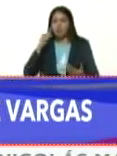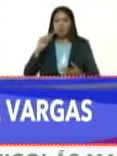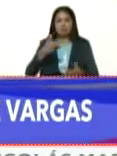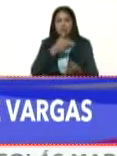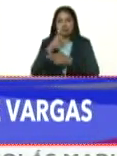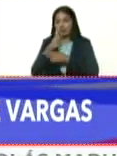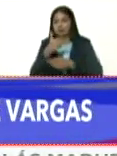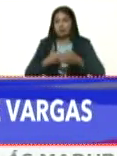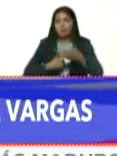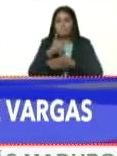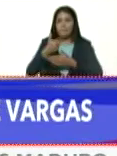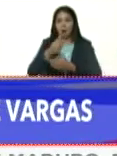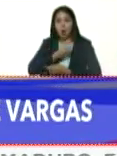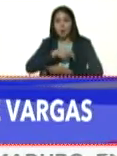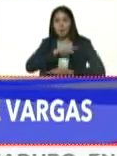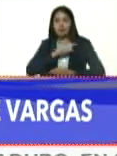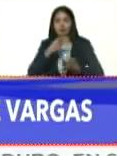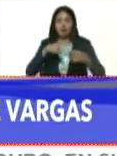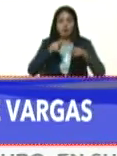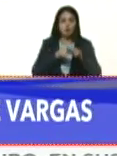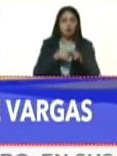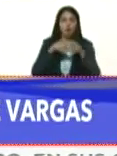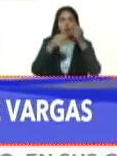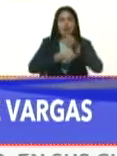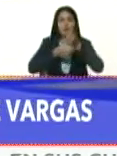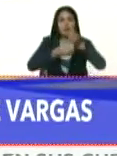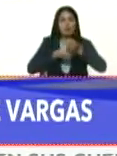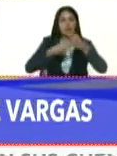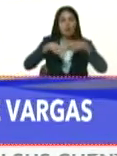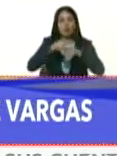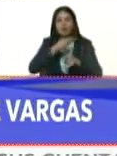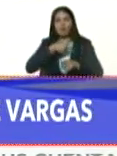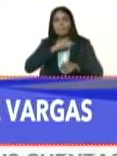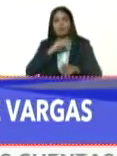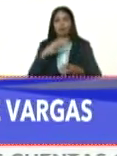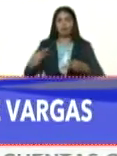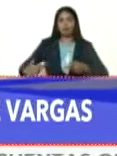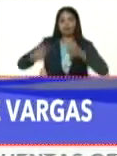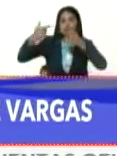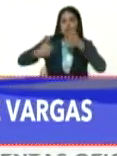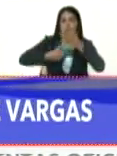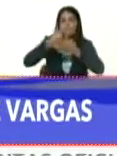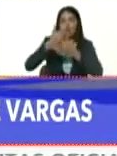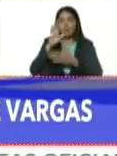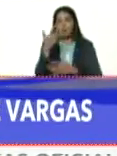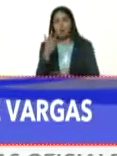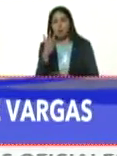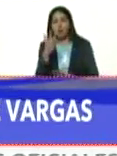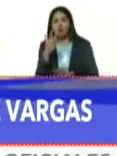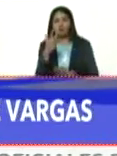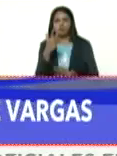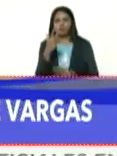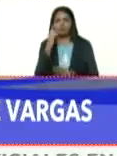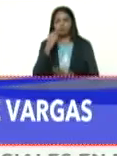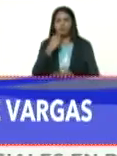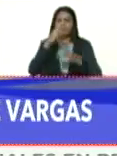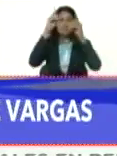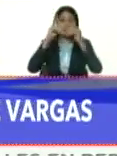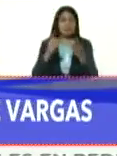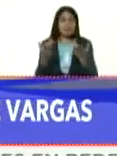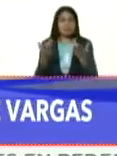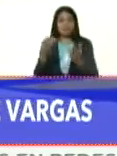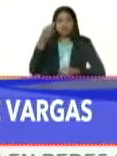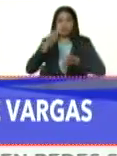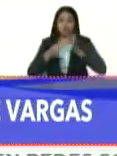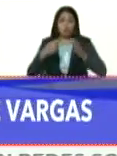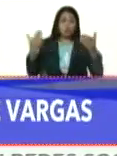armamentista de la caballería española, que entra en combate ya casi para decidir la